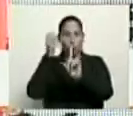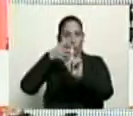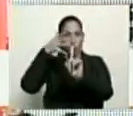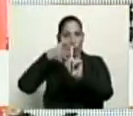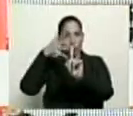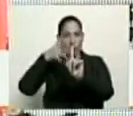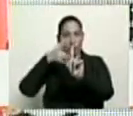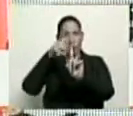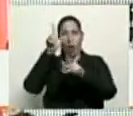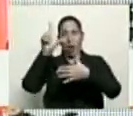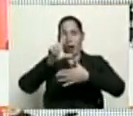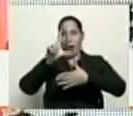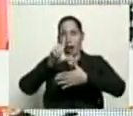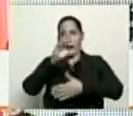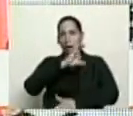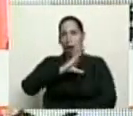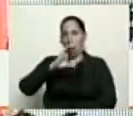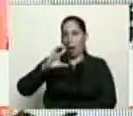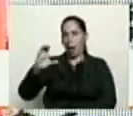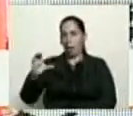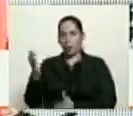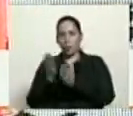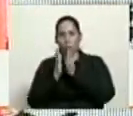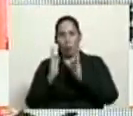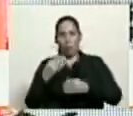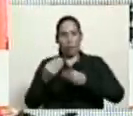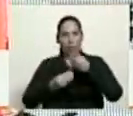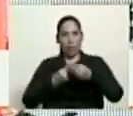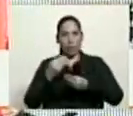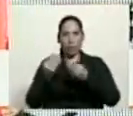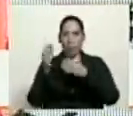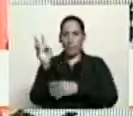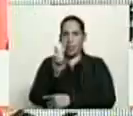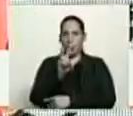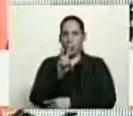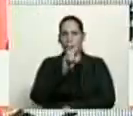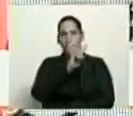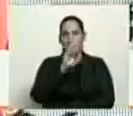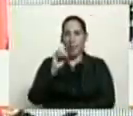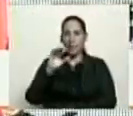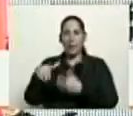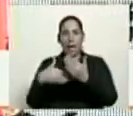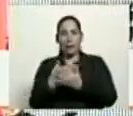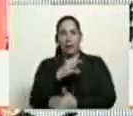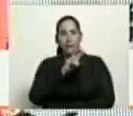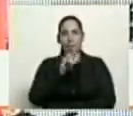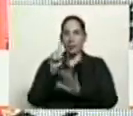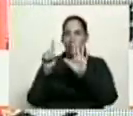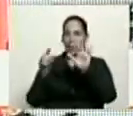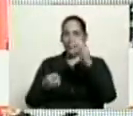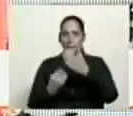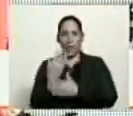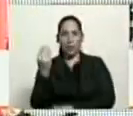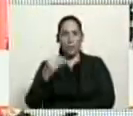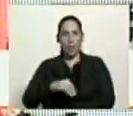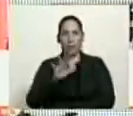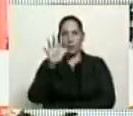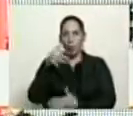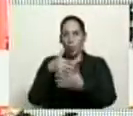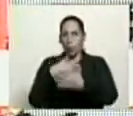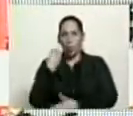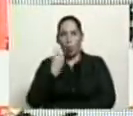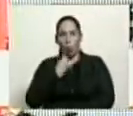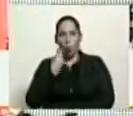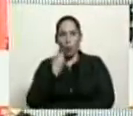de Estudiantes, que será realizado en Venezuela entre el 20 y el 26 de mayo, repito, con más de 5.000